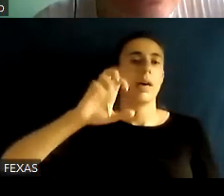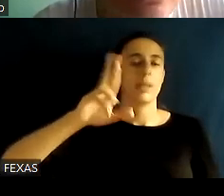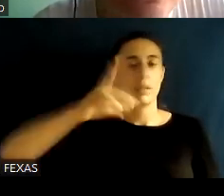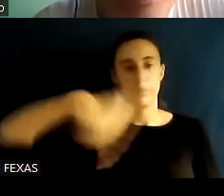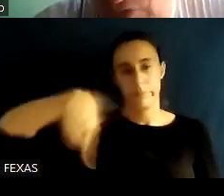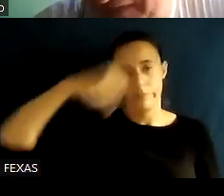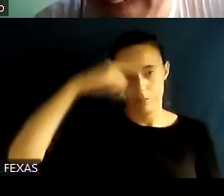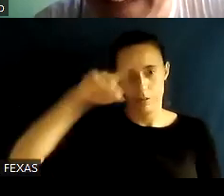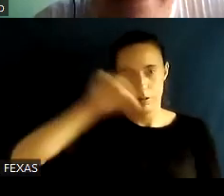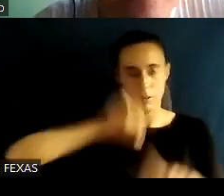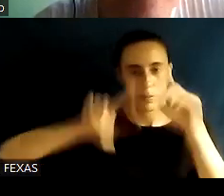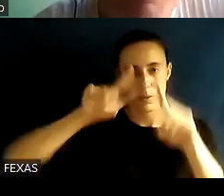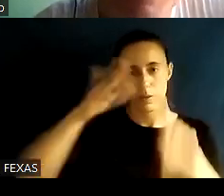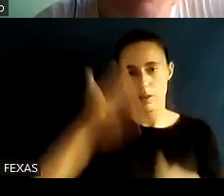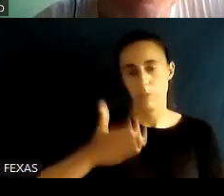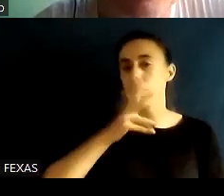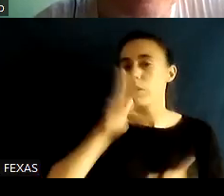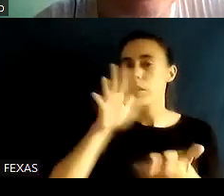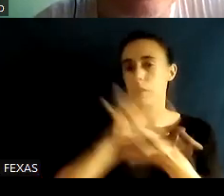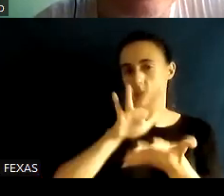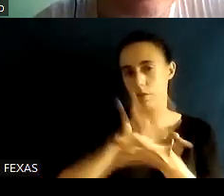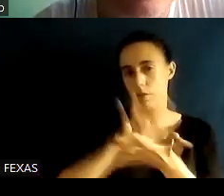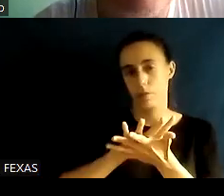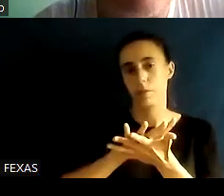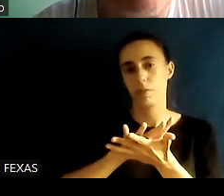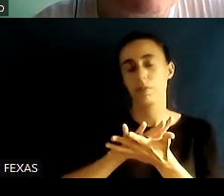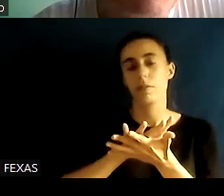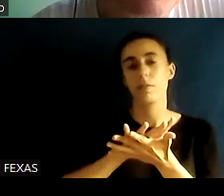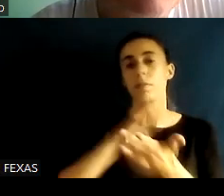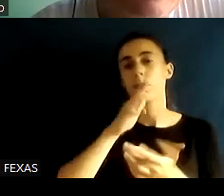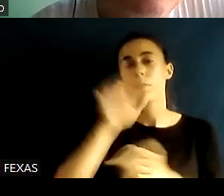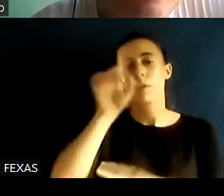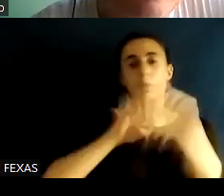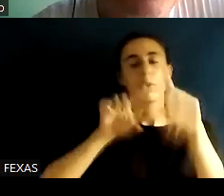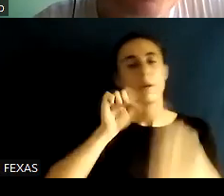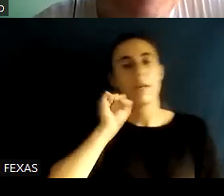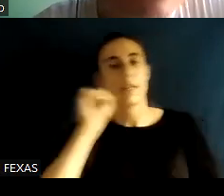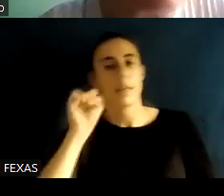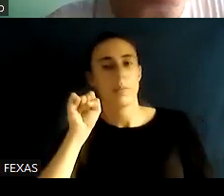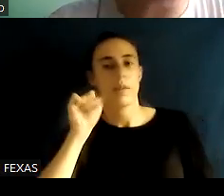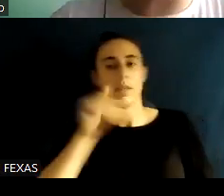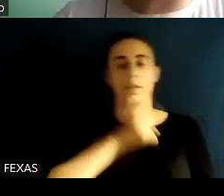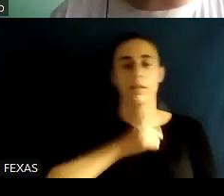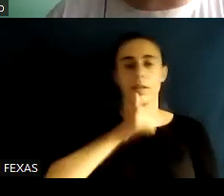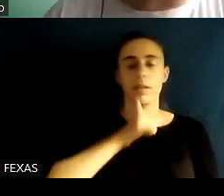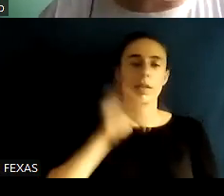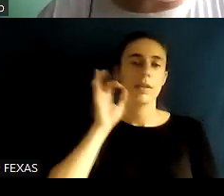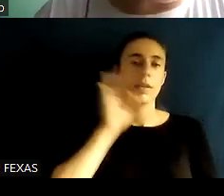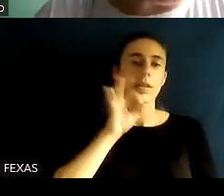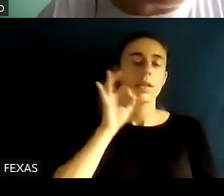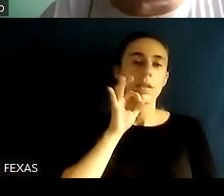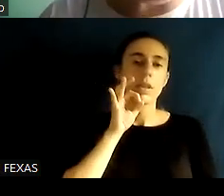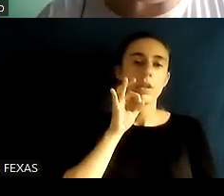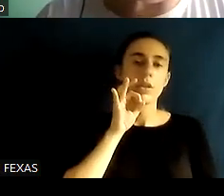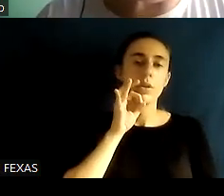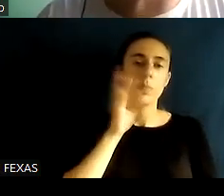los tranquilizantes, fundamentalmente, que es el problema de la dependencia, de la tolerancia y el síndrome de abstinencia. Es decir, sobre